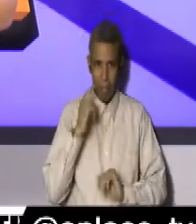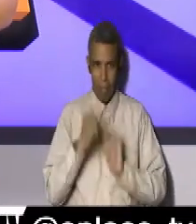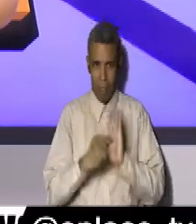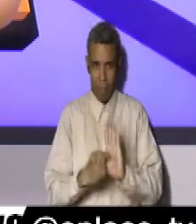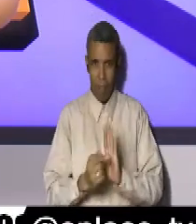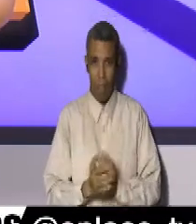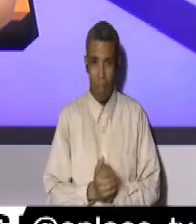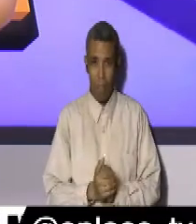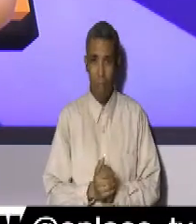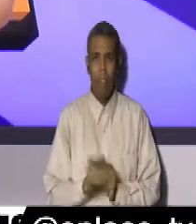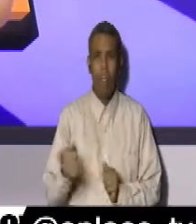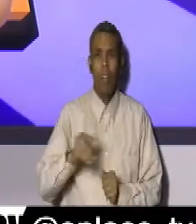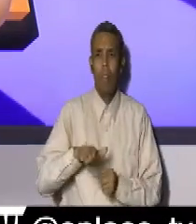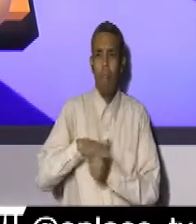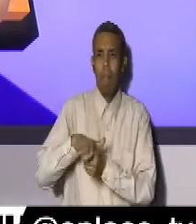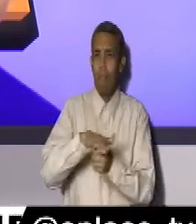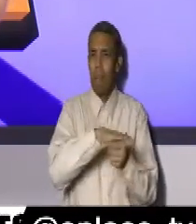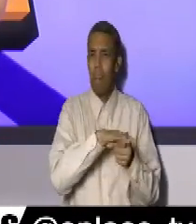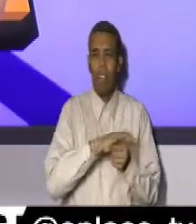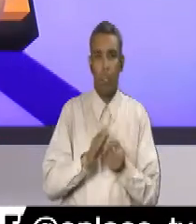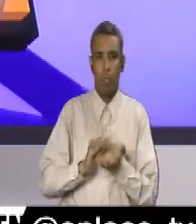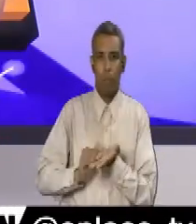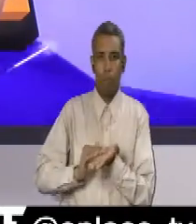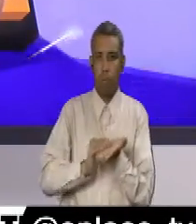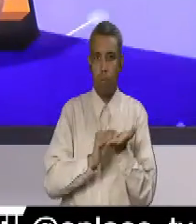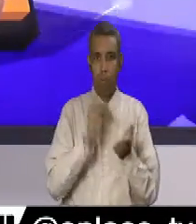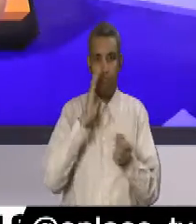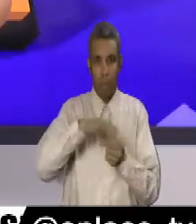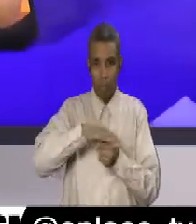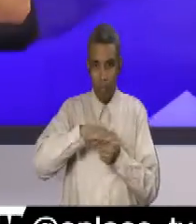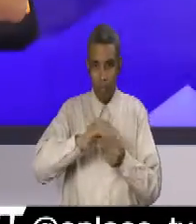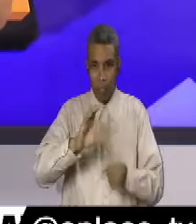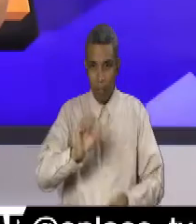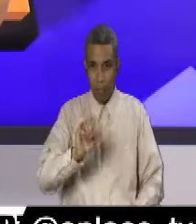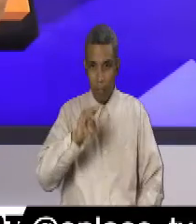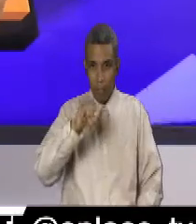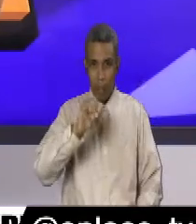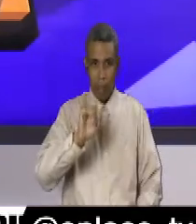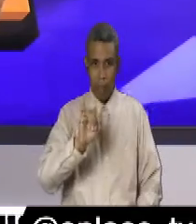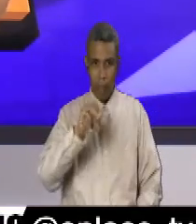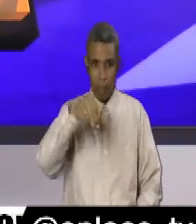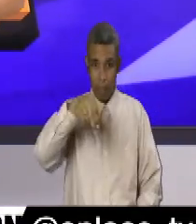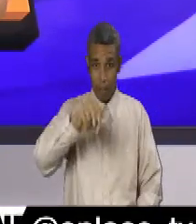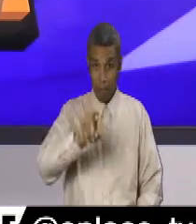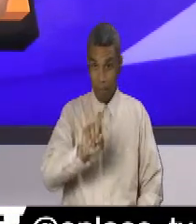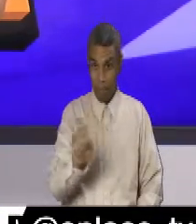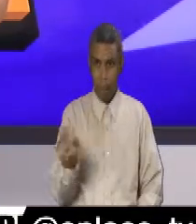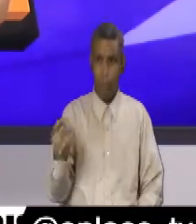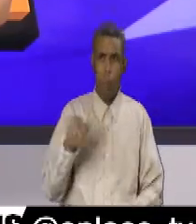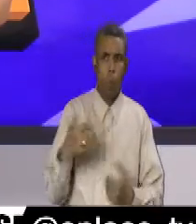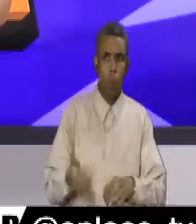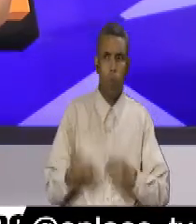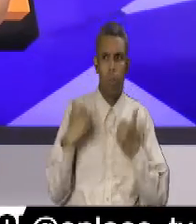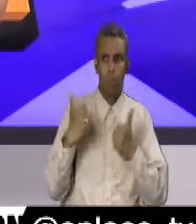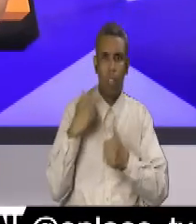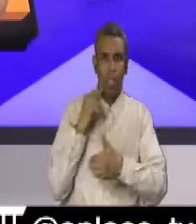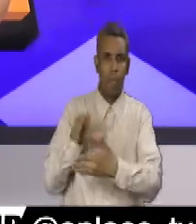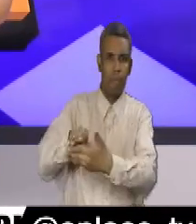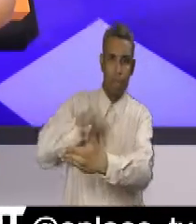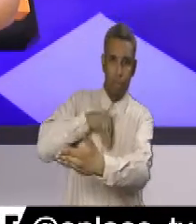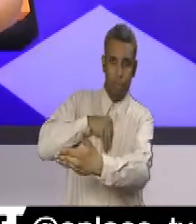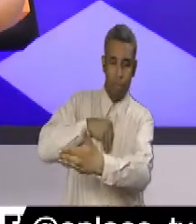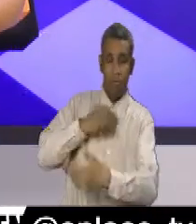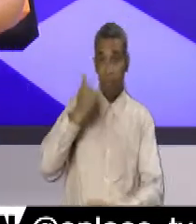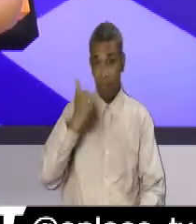de autopavimentación que se adelantan en el barrio Caminos de San Silvestre como un modelo a seguir en el país. Así lo determinó en su más